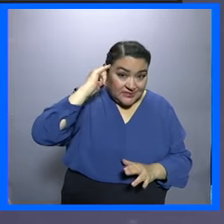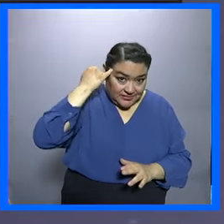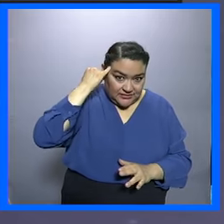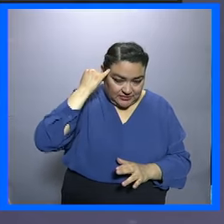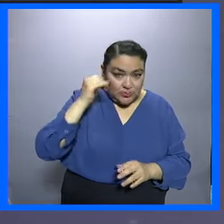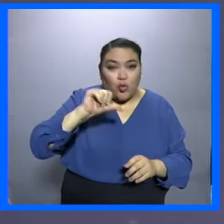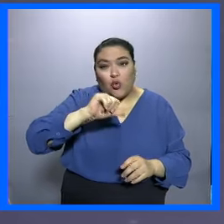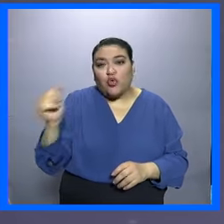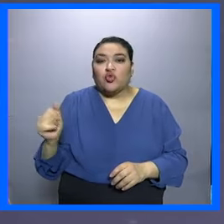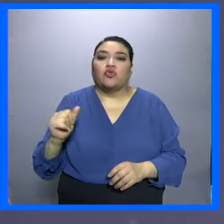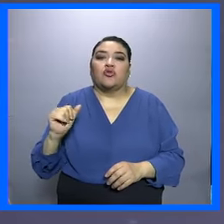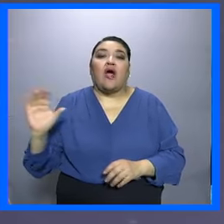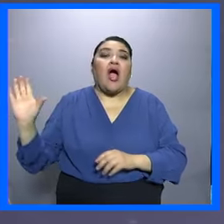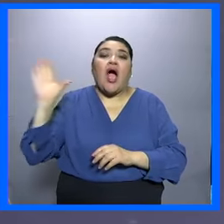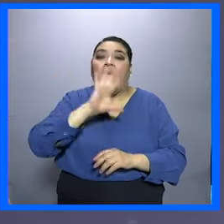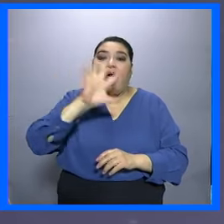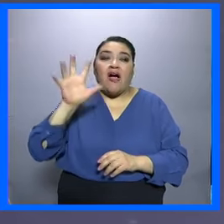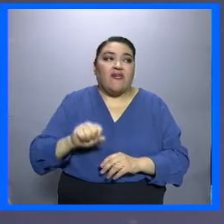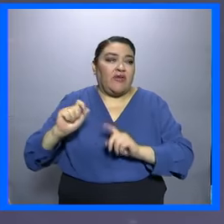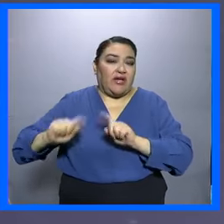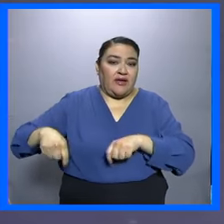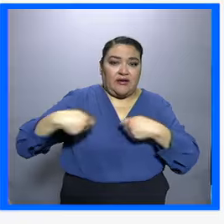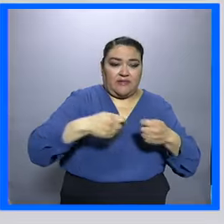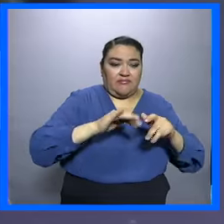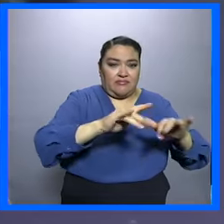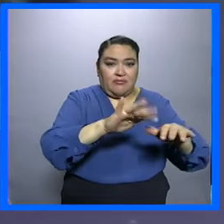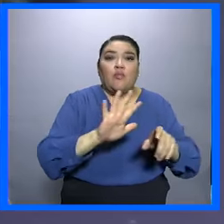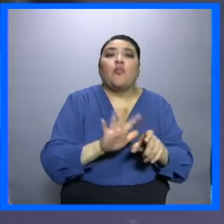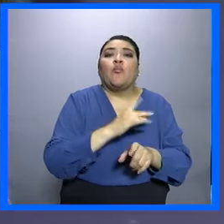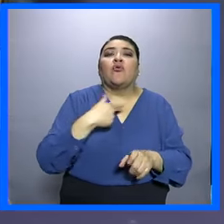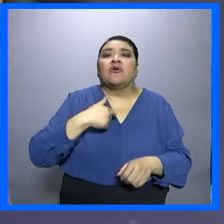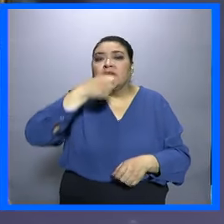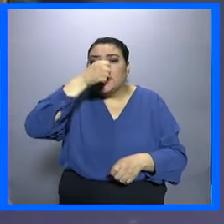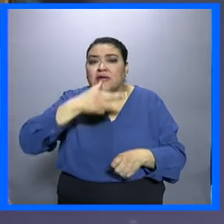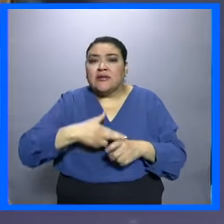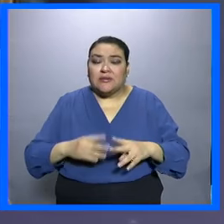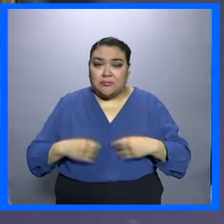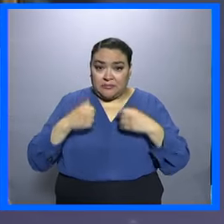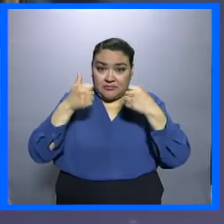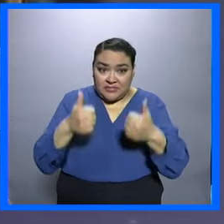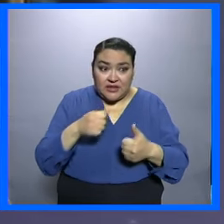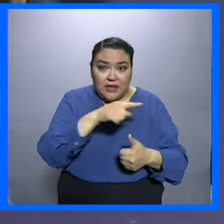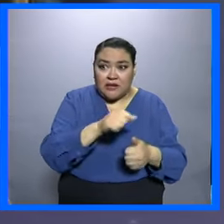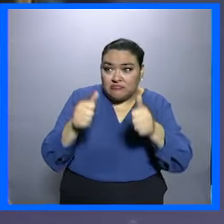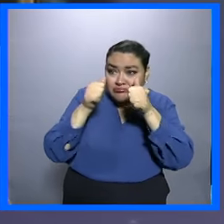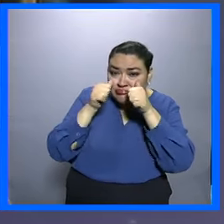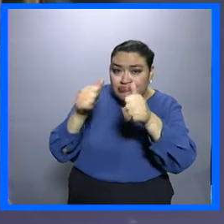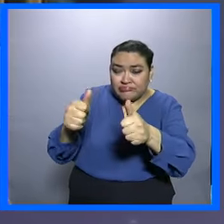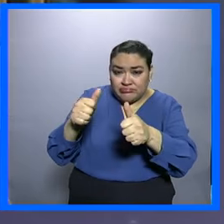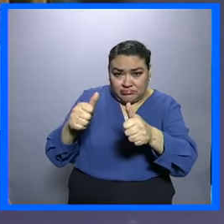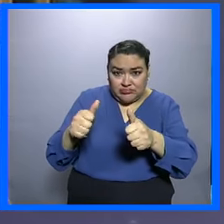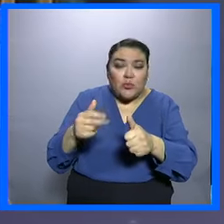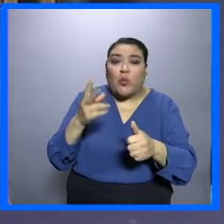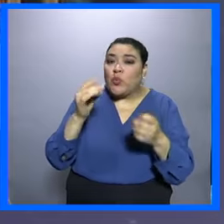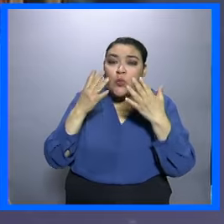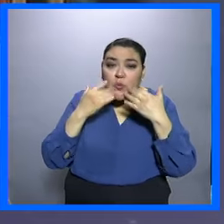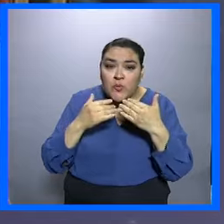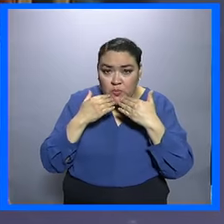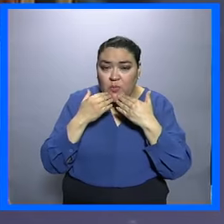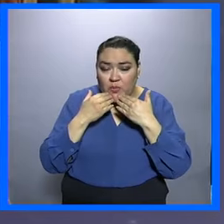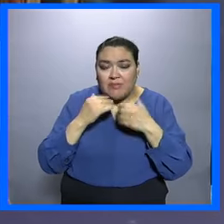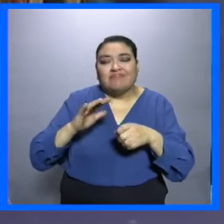y Afromexicanos. Lo anterior ante el incumplimiento de la Secretaría del Bienestar de atender la suspensión definitiva de este